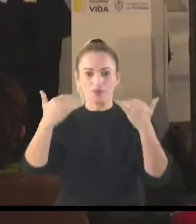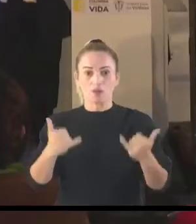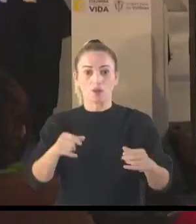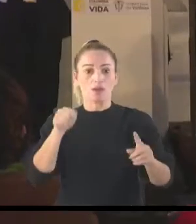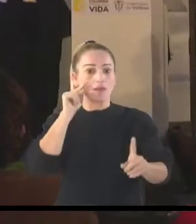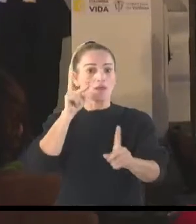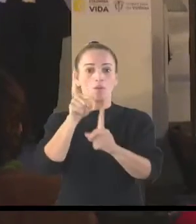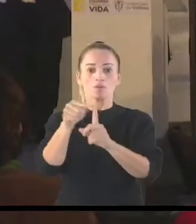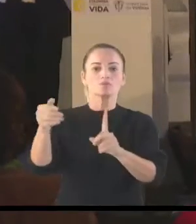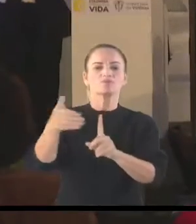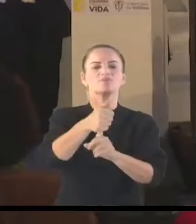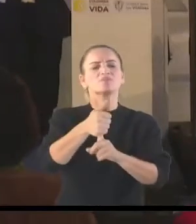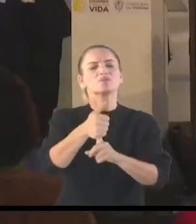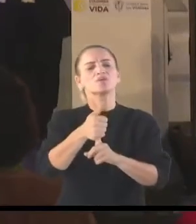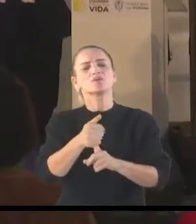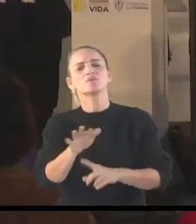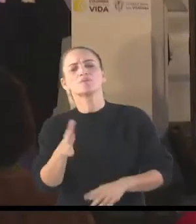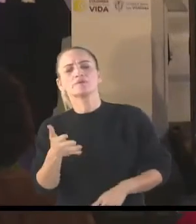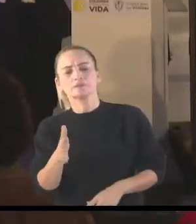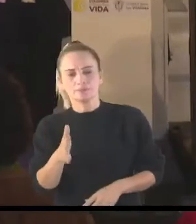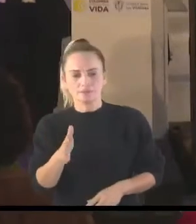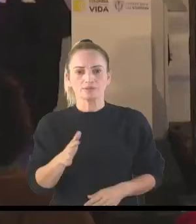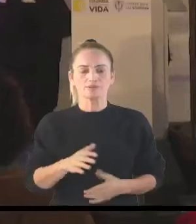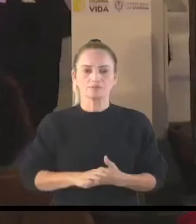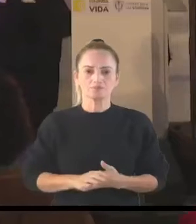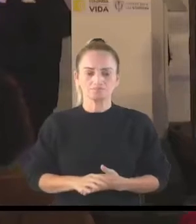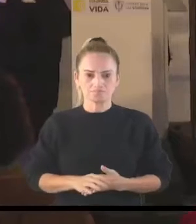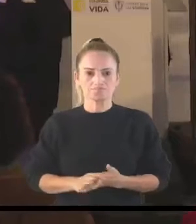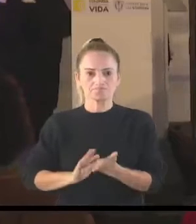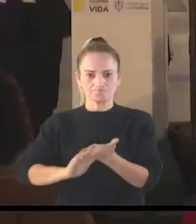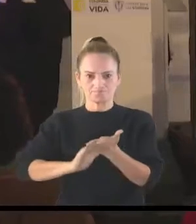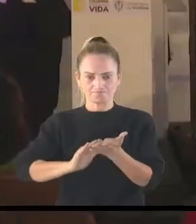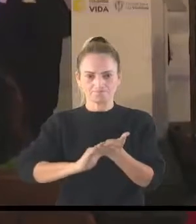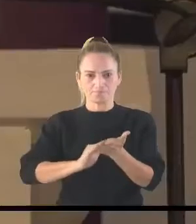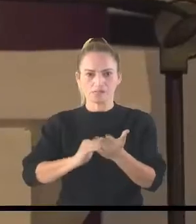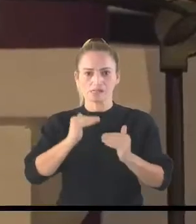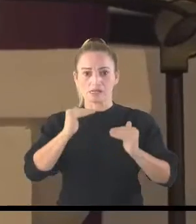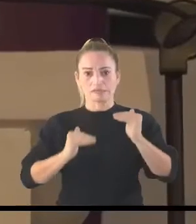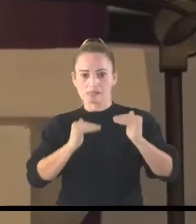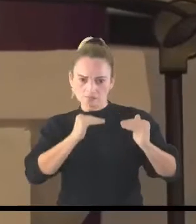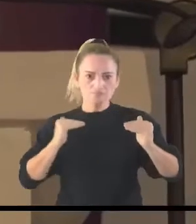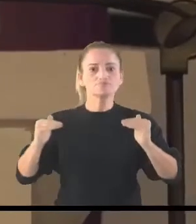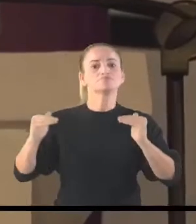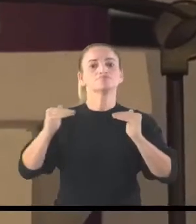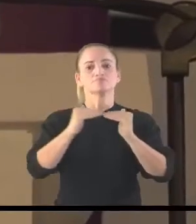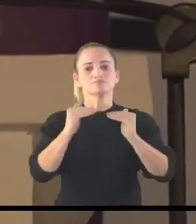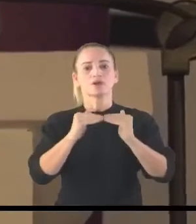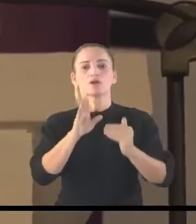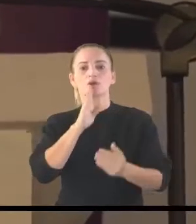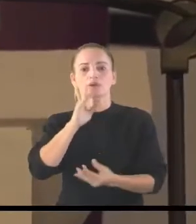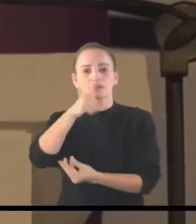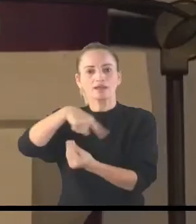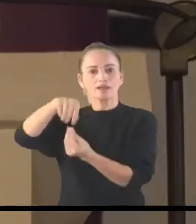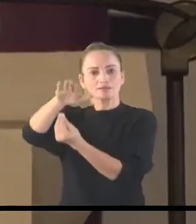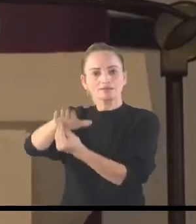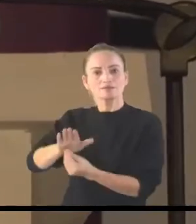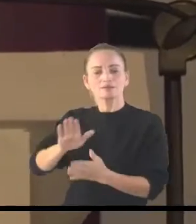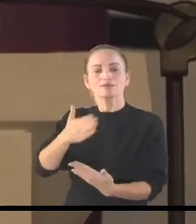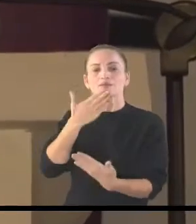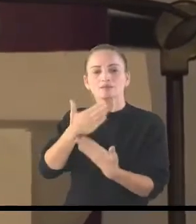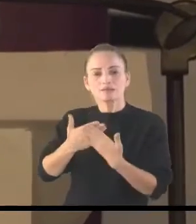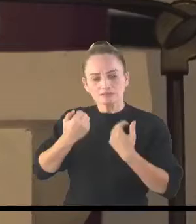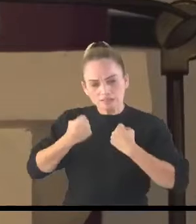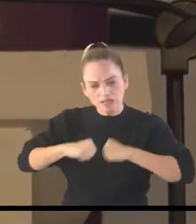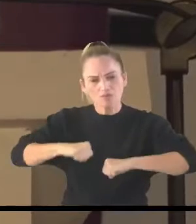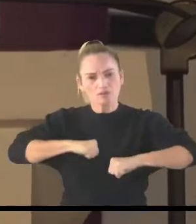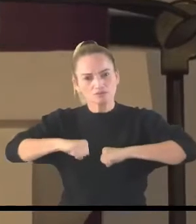se va a cumplir y que vamos a contribuir en superar el rezago también con esta población gracias al